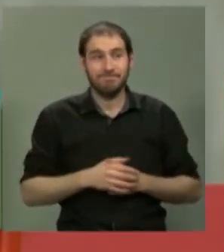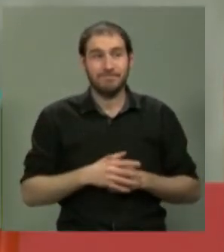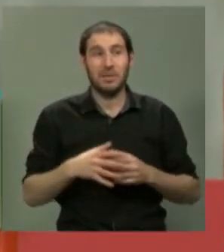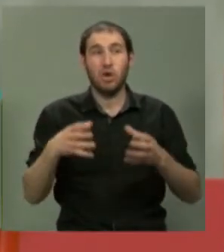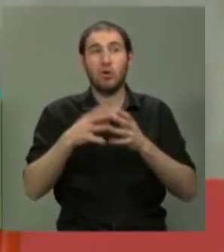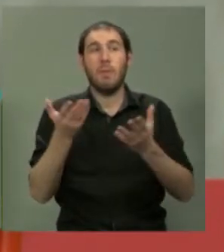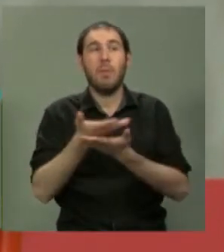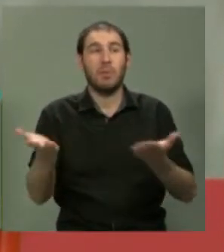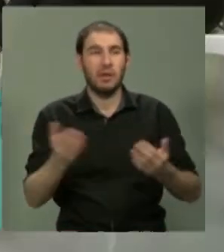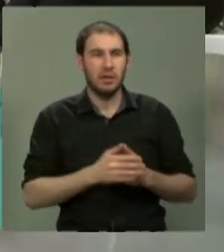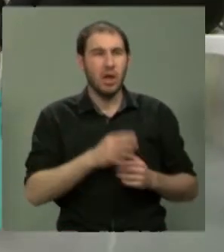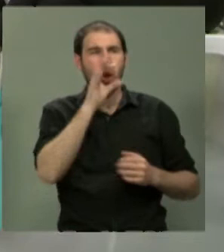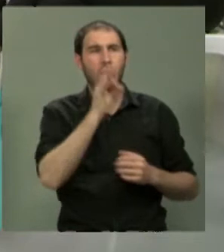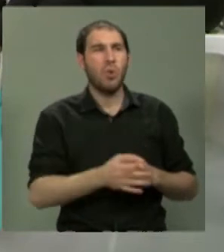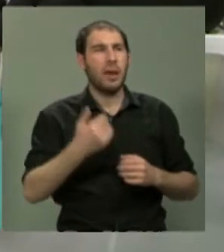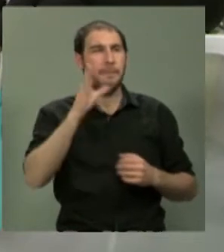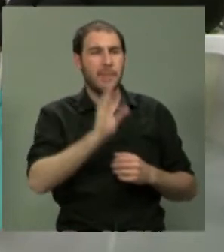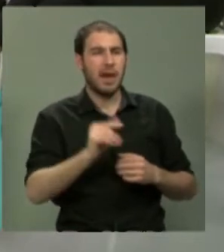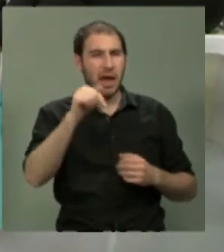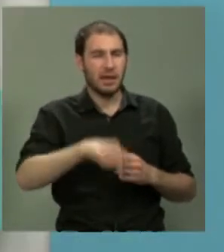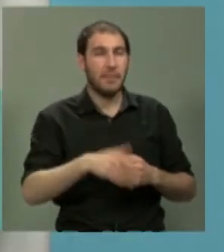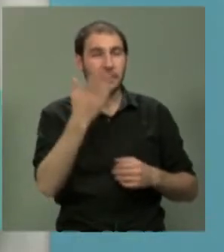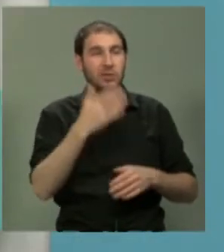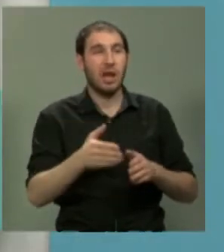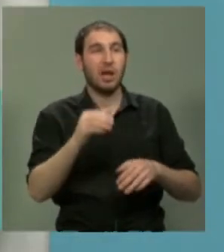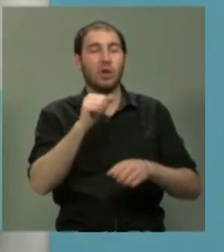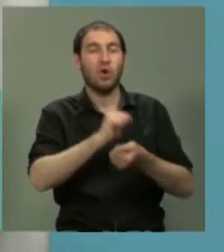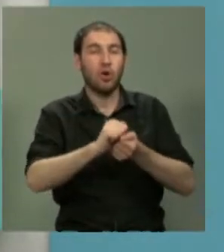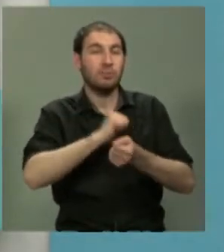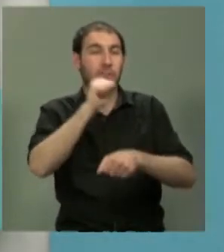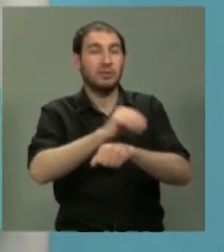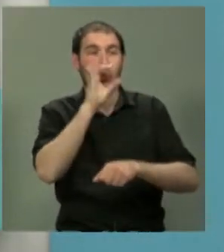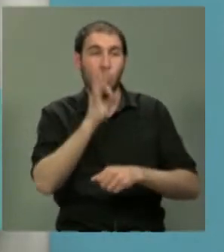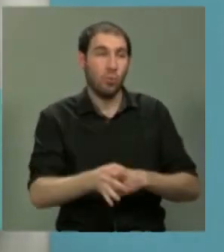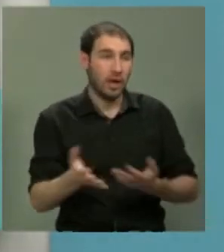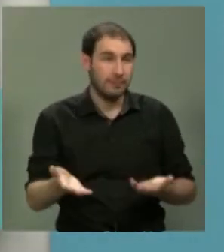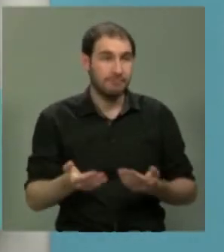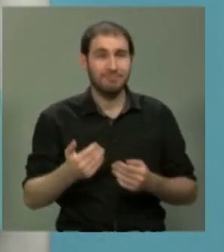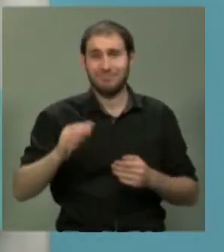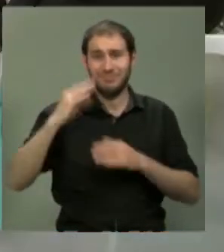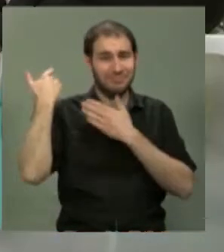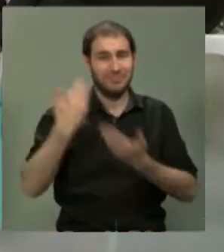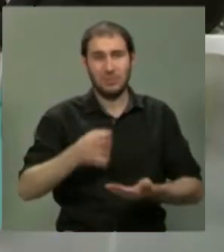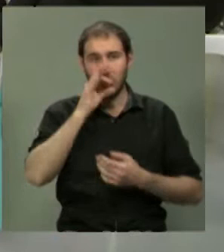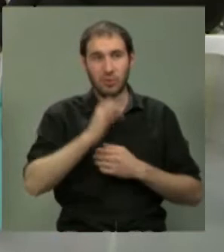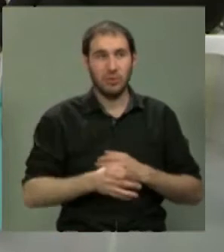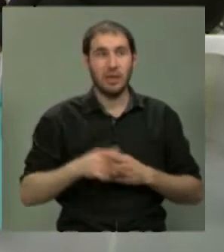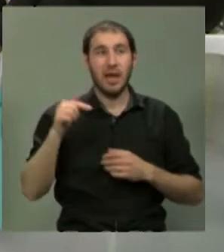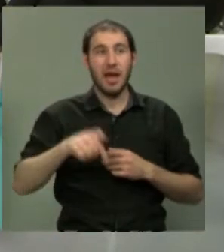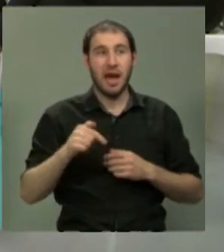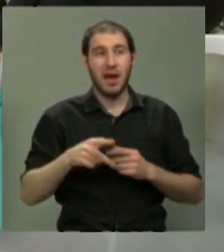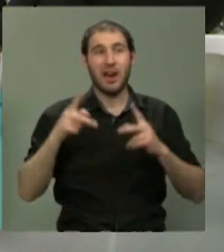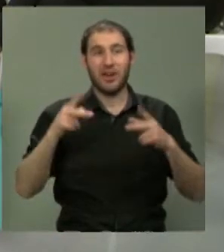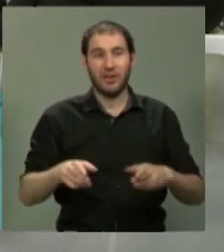sectores populares. Nunca en este país un corrupto fue preso. Bien. Nunca, en toda la vida. Bueno, Bien, vamos a tener que ir